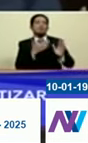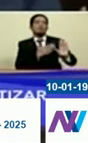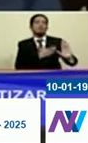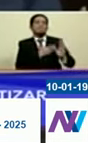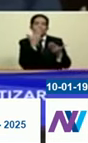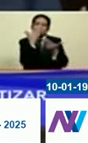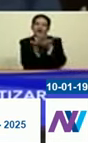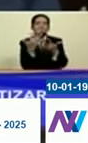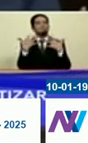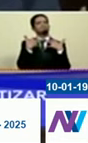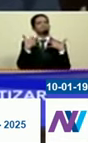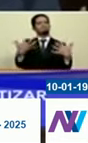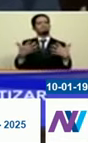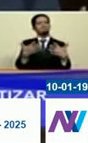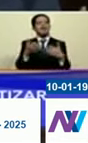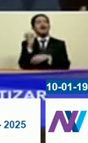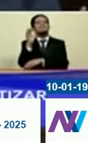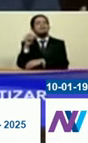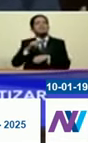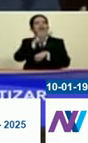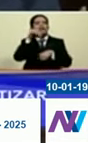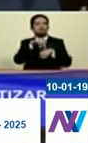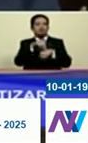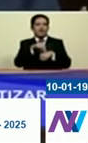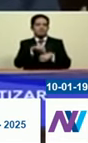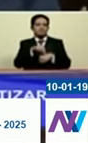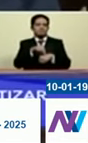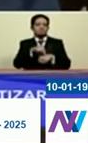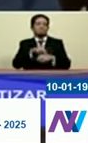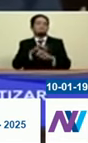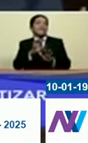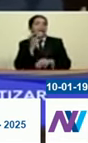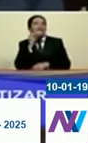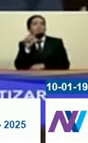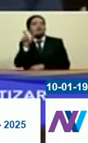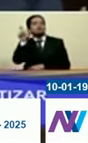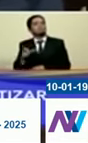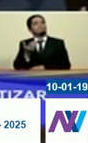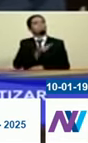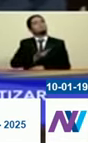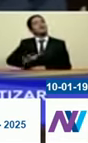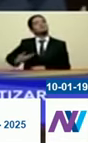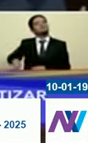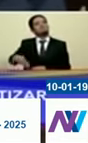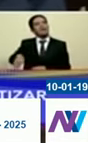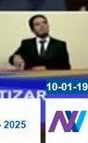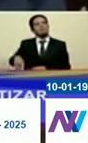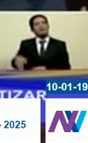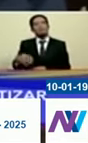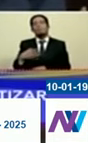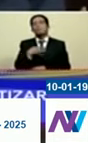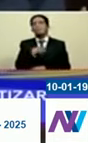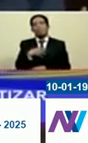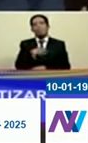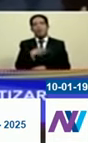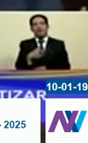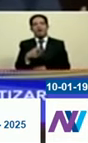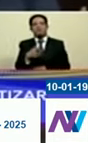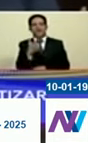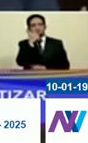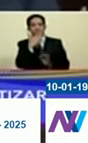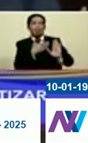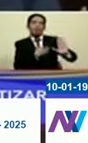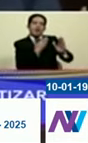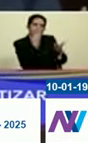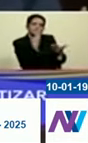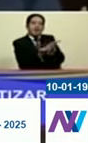Nacional. Si por cualquier motivo sobrevenido el presidente o presidenta de la República no pudiese tomar posesión ante